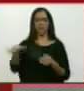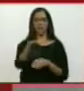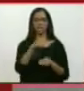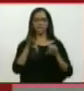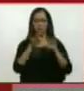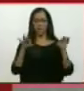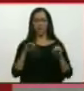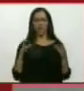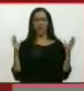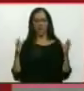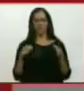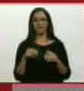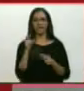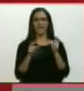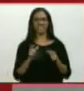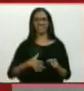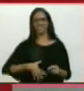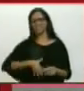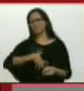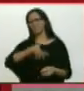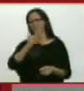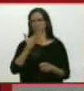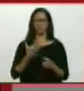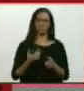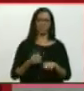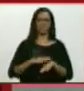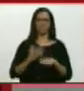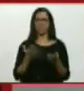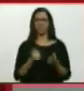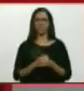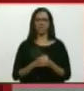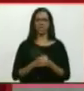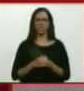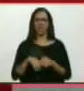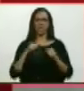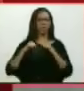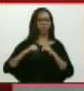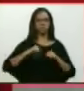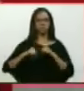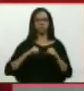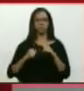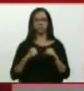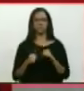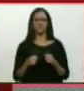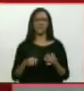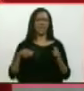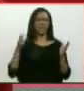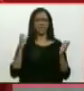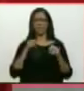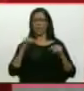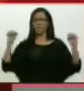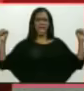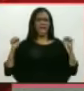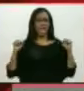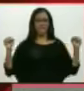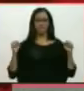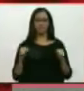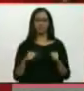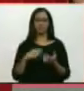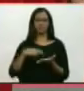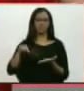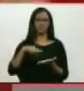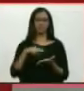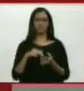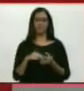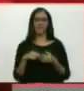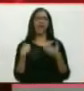Grandes. La gente estaba rechísima porque tenían un reggaetón a todo volumen. Hicieron una bailoterapia, hicieron una... Pero ¿hasta